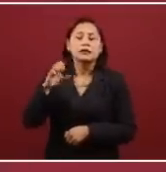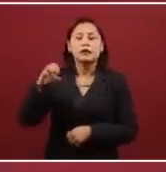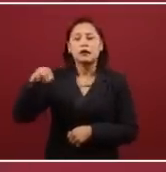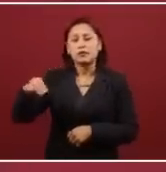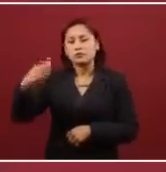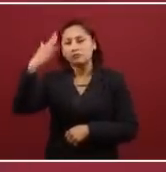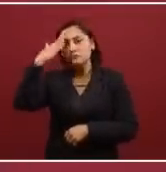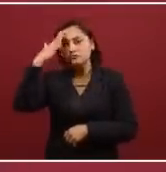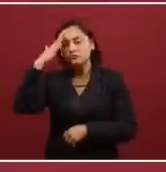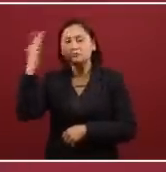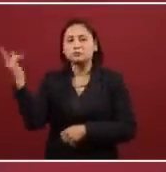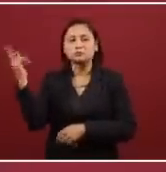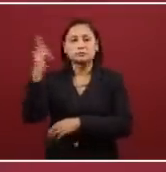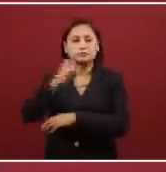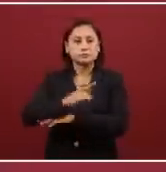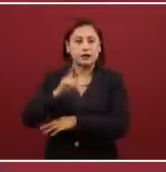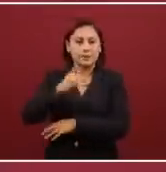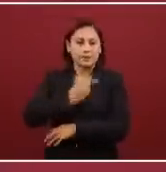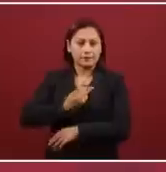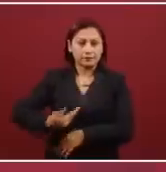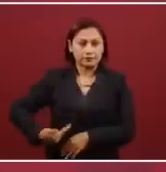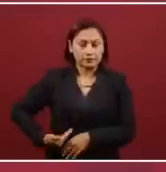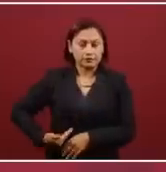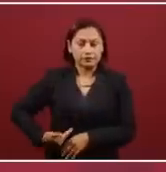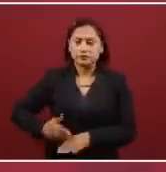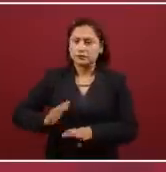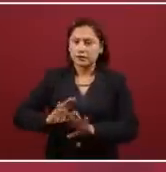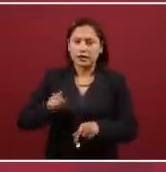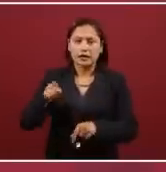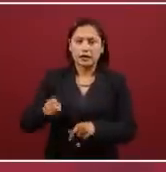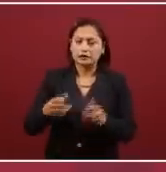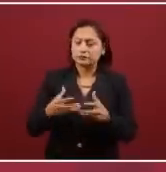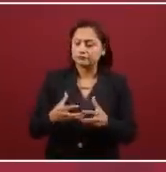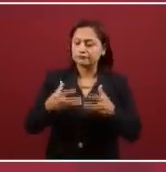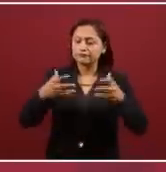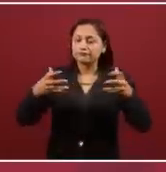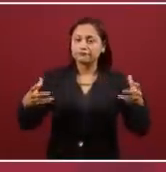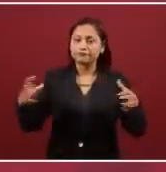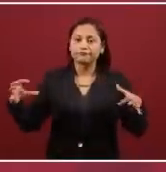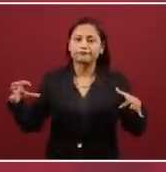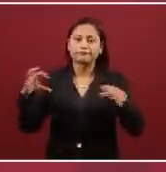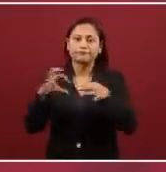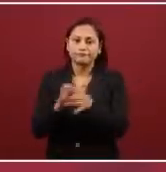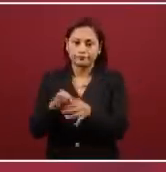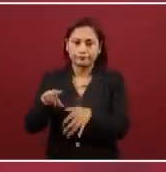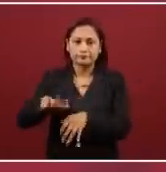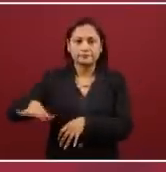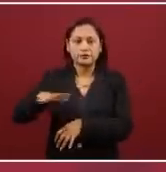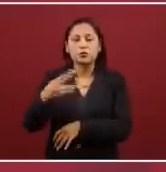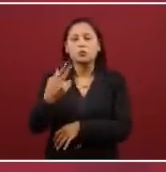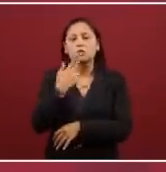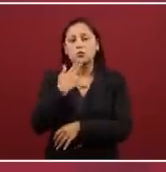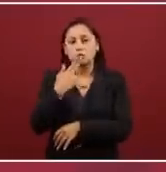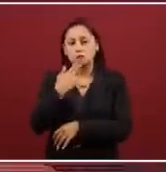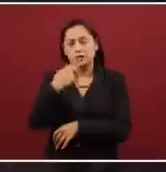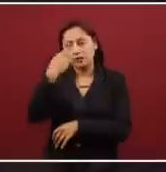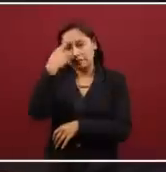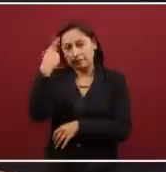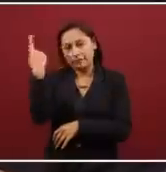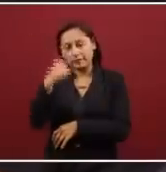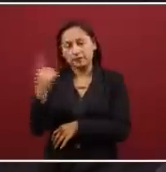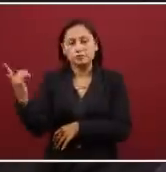hangar presidencial, todo eso se va a utilizar para terminales. Ya se está invirtiendo